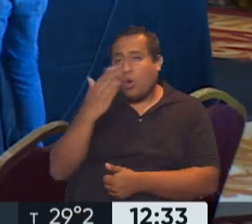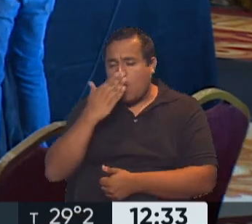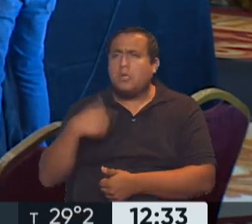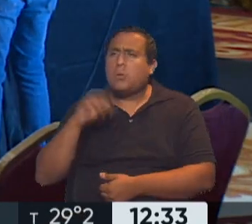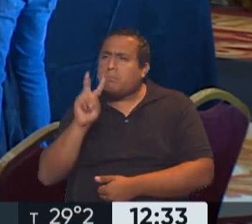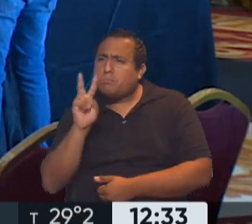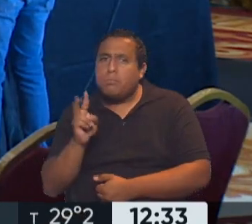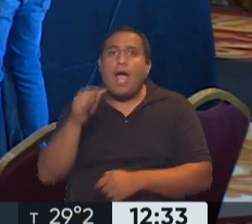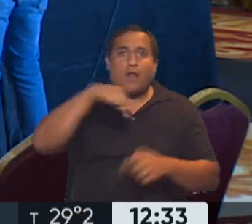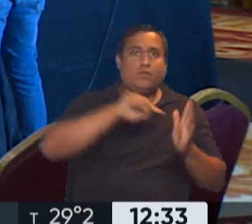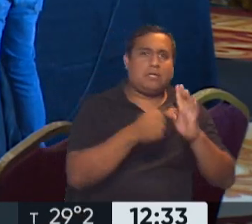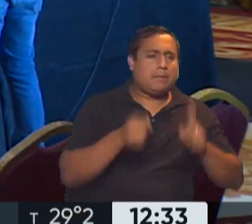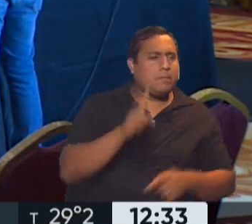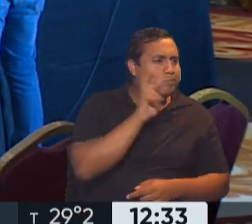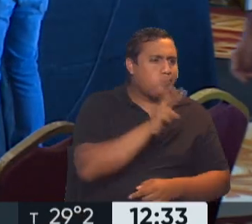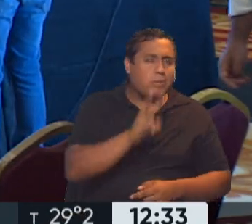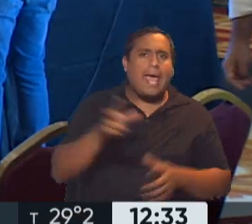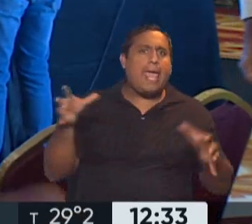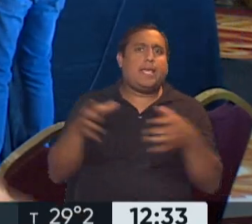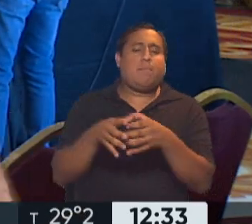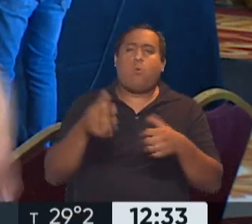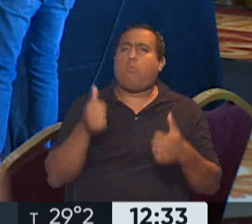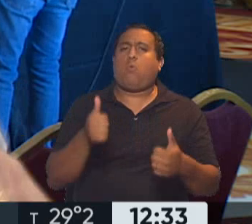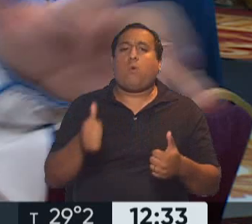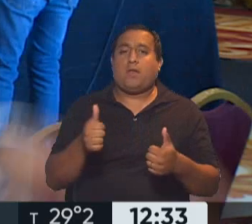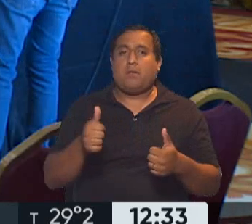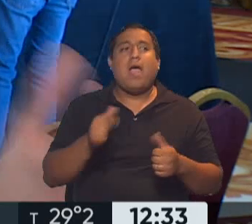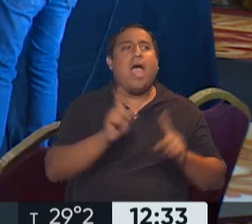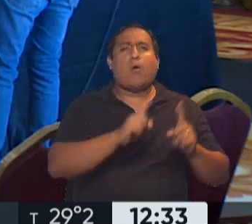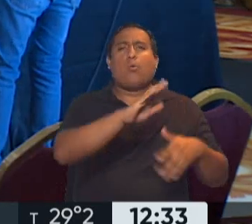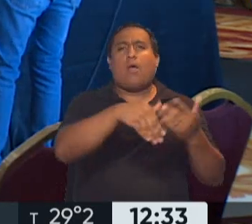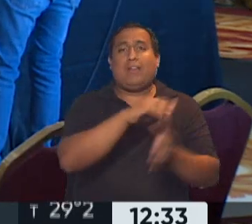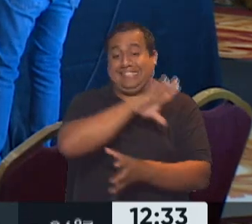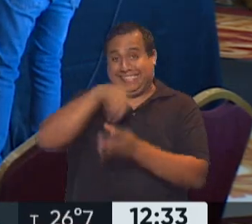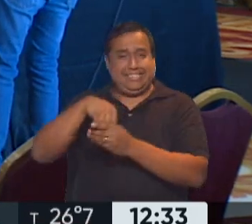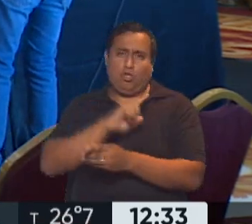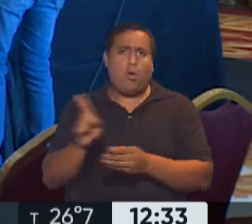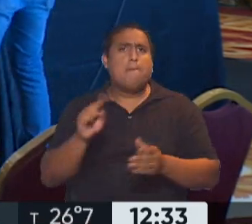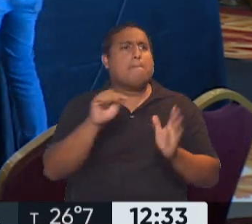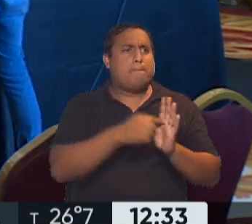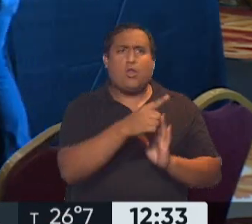así que tenemos un buen equipo y muchos jugadores que no están dentro de esos 5, pero que también forman parte de esto, como te decía.